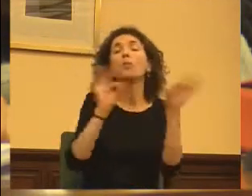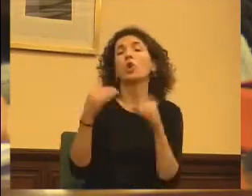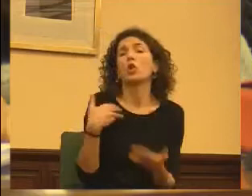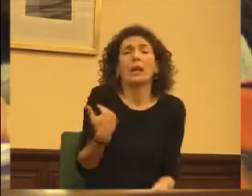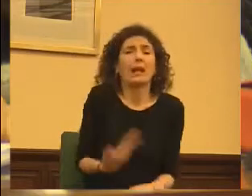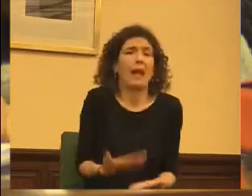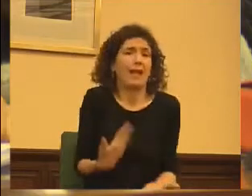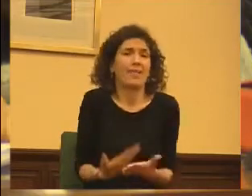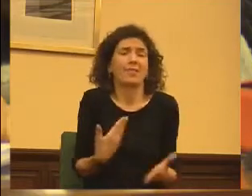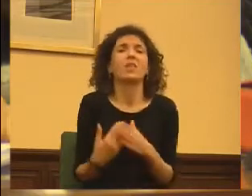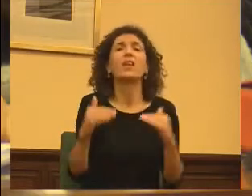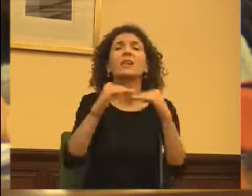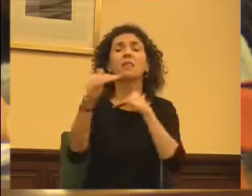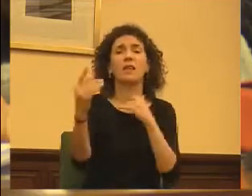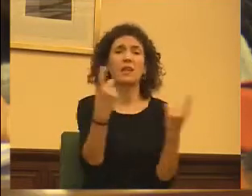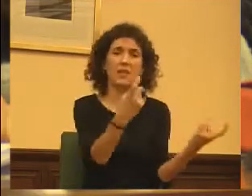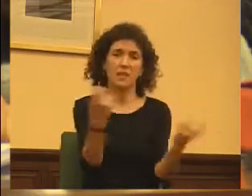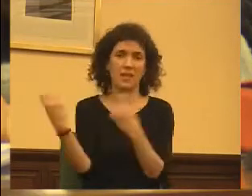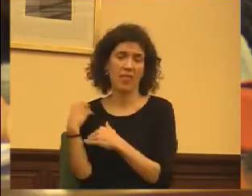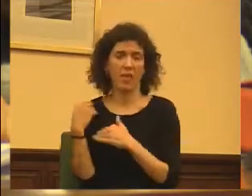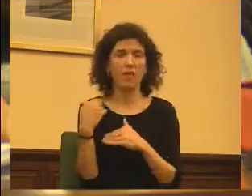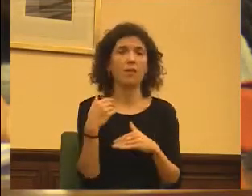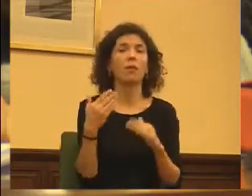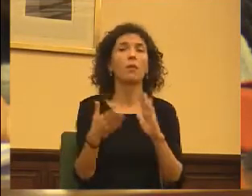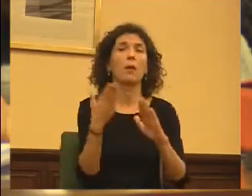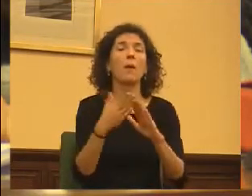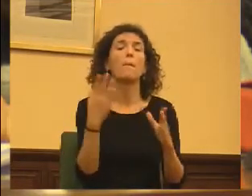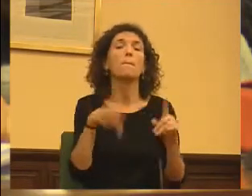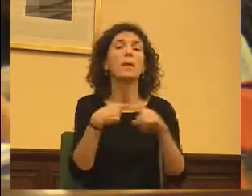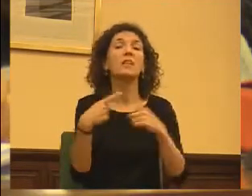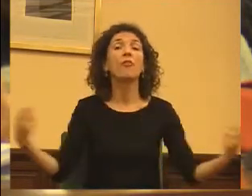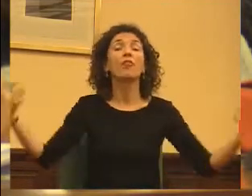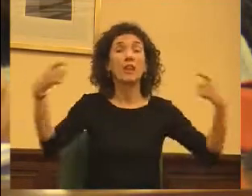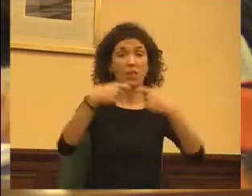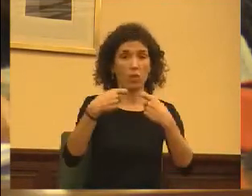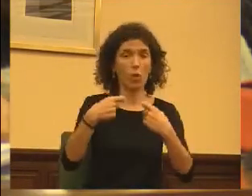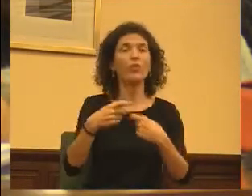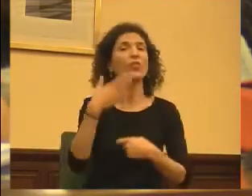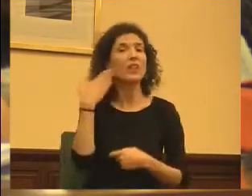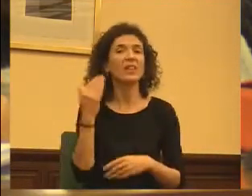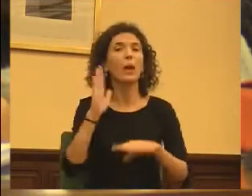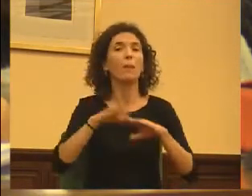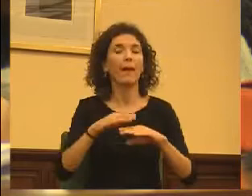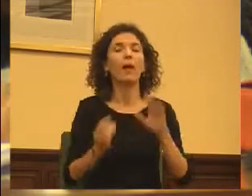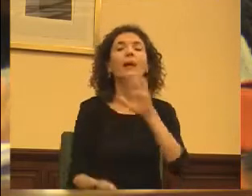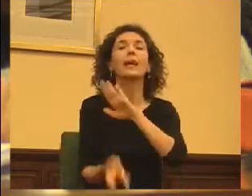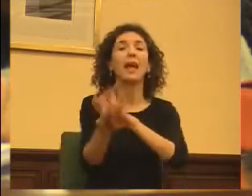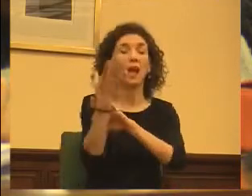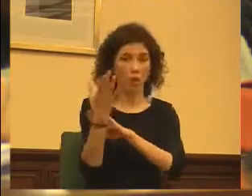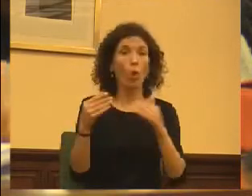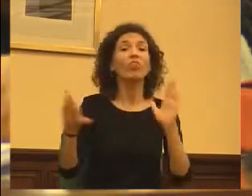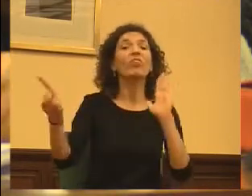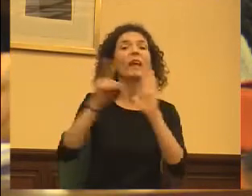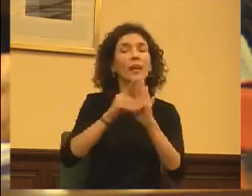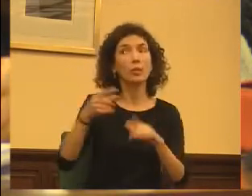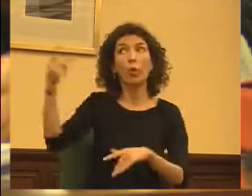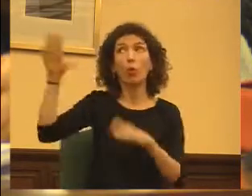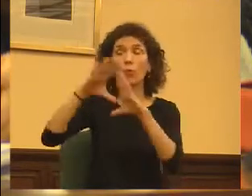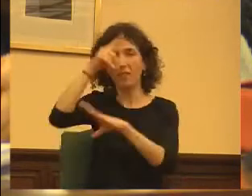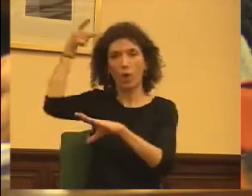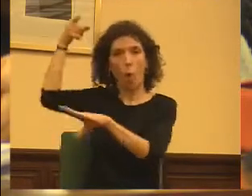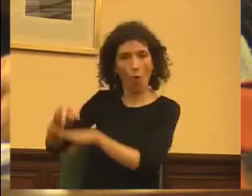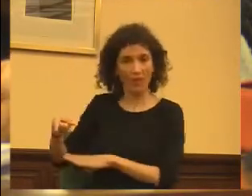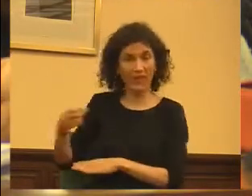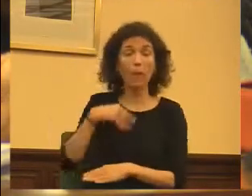que no garanticen la estabilidad necesitada y la cofinanciación digna a la que su creación por decreto les